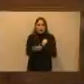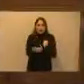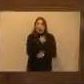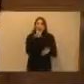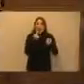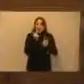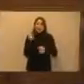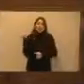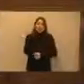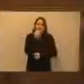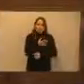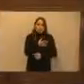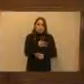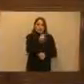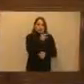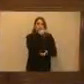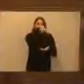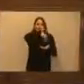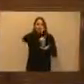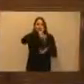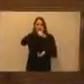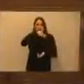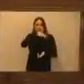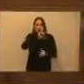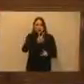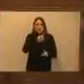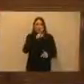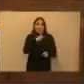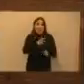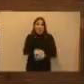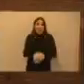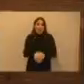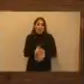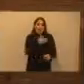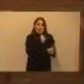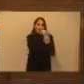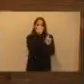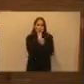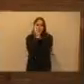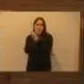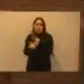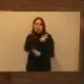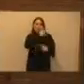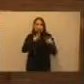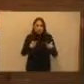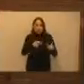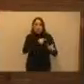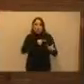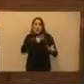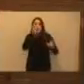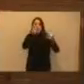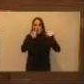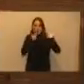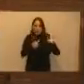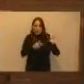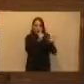veces. Eso es a lo que ha venido usted aquí, efectivamente, a echar basura sobre personas con nombre y apellidos. Sí, sí, a echar basura y